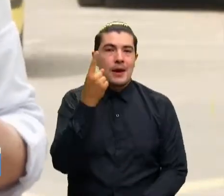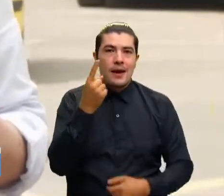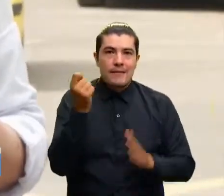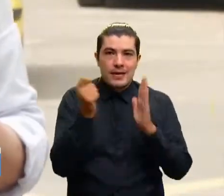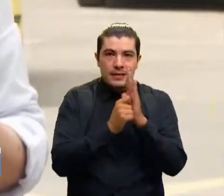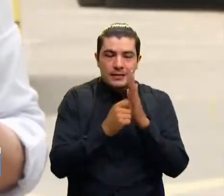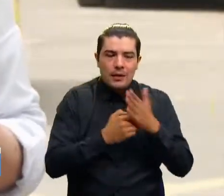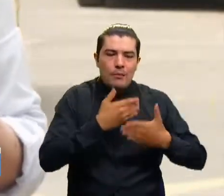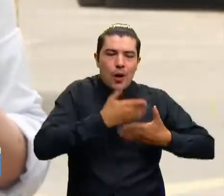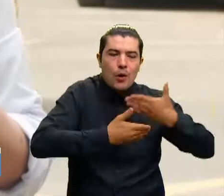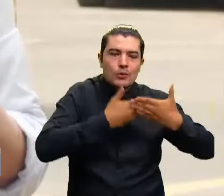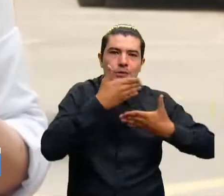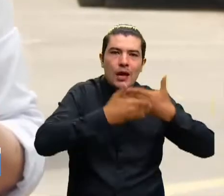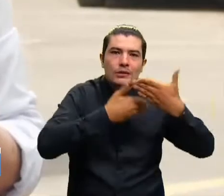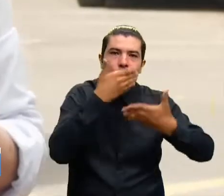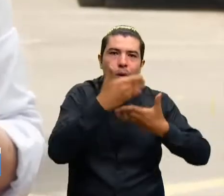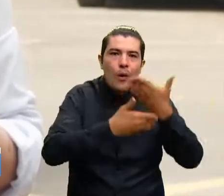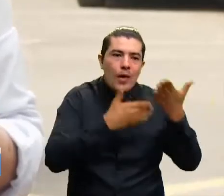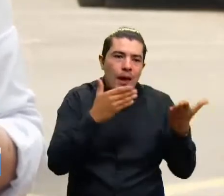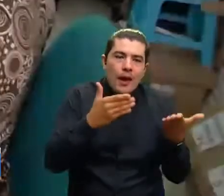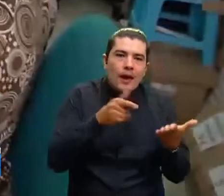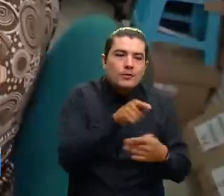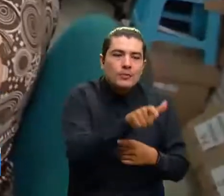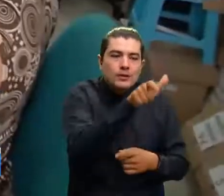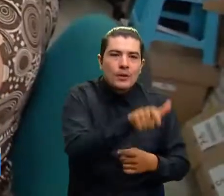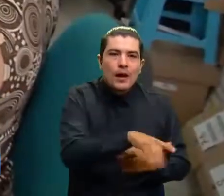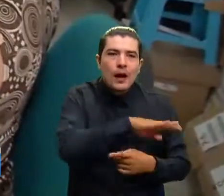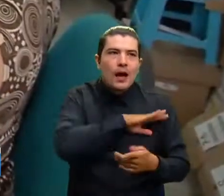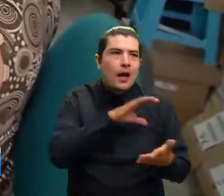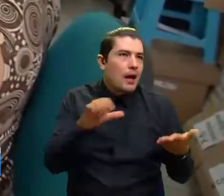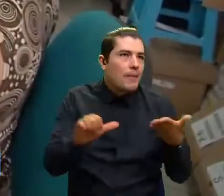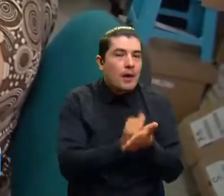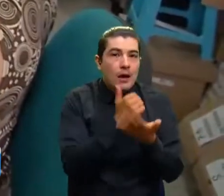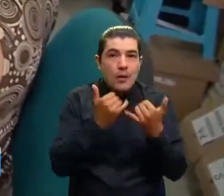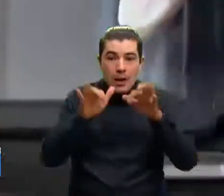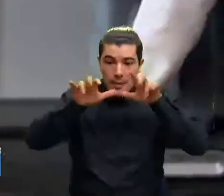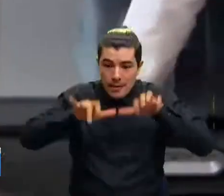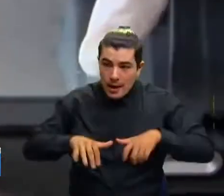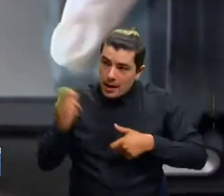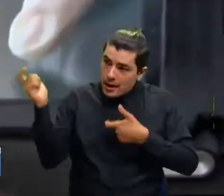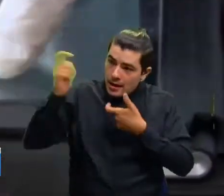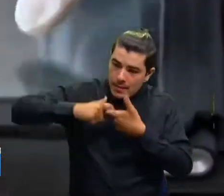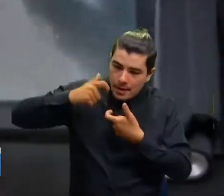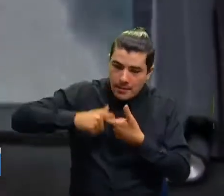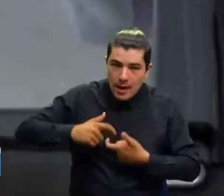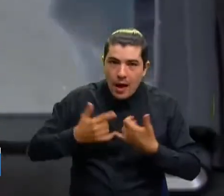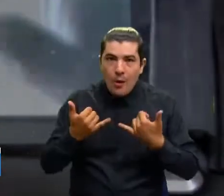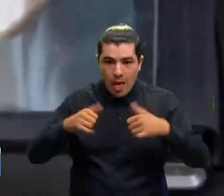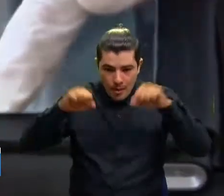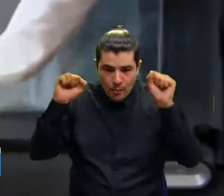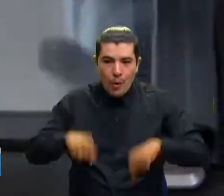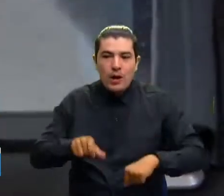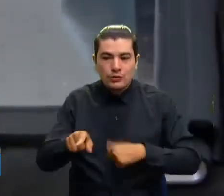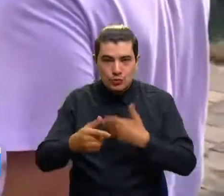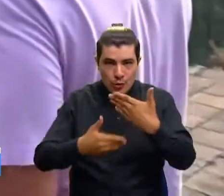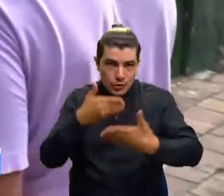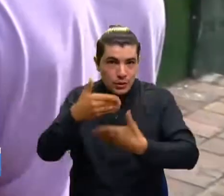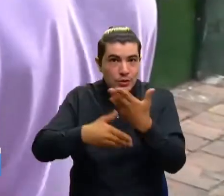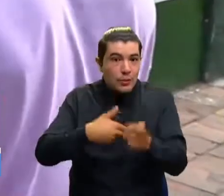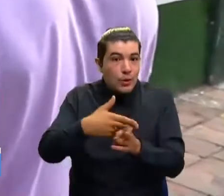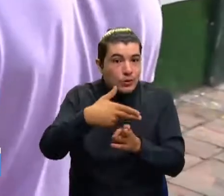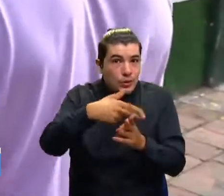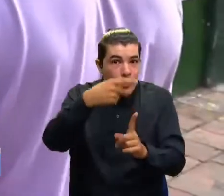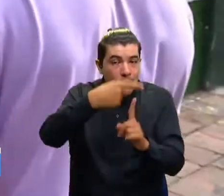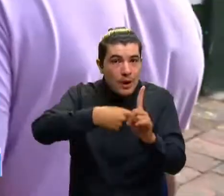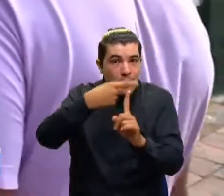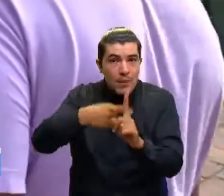revocatoria llega a la instancia final. Eso quiere decir que la Registraduría Nacional del Estado Civil avaló este proceso y en los próximos